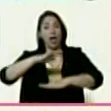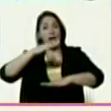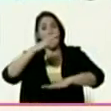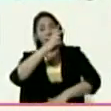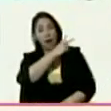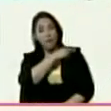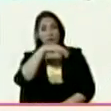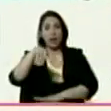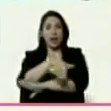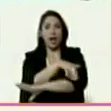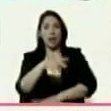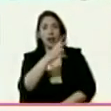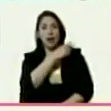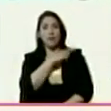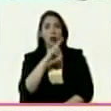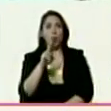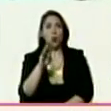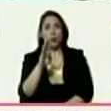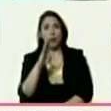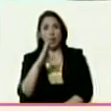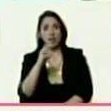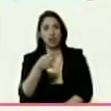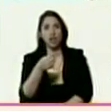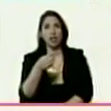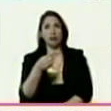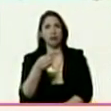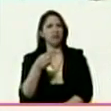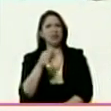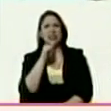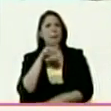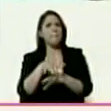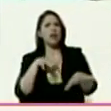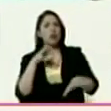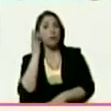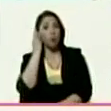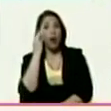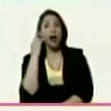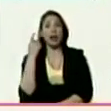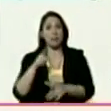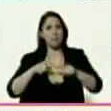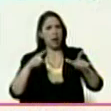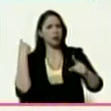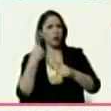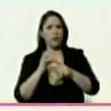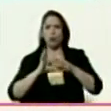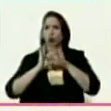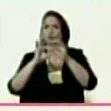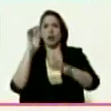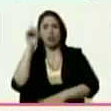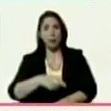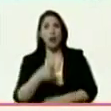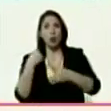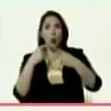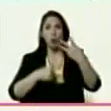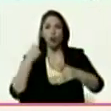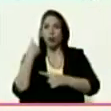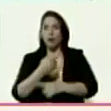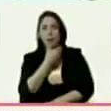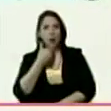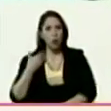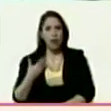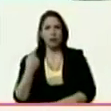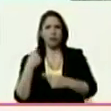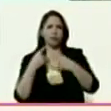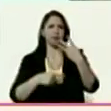de jefes de comunidades son mujeres, mujeres al frente. Hay espacios donde tenemos que ir consolidando y, por supuesto, hay cosas que ir mejorando,